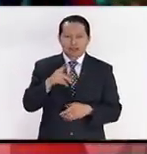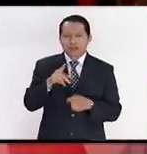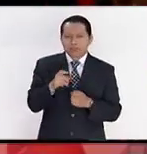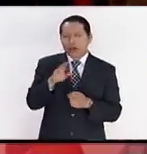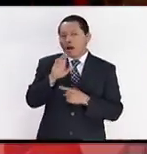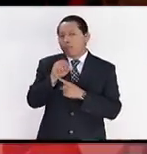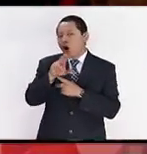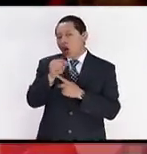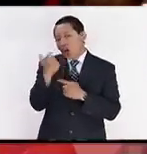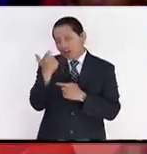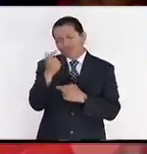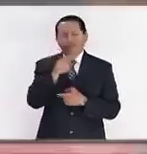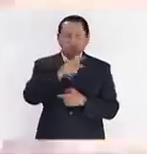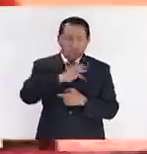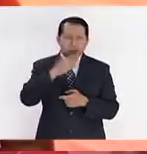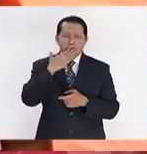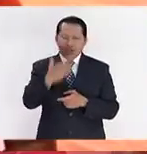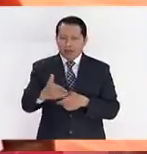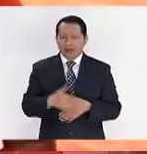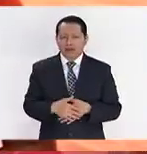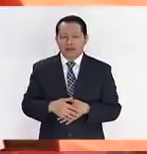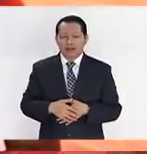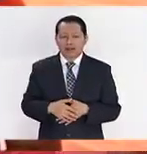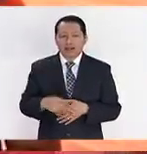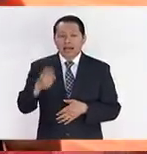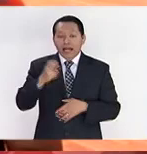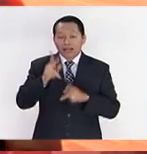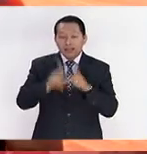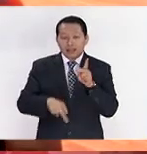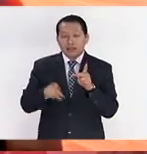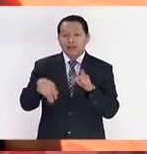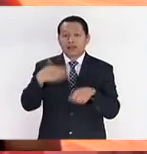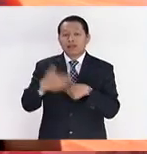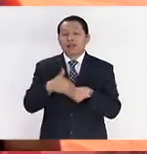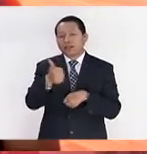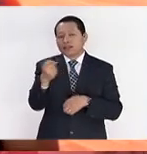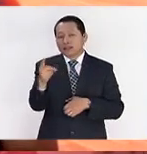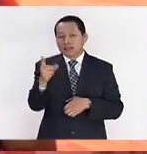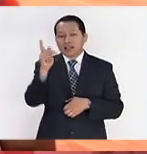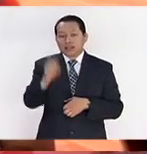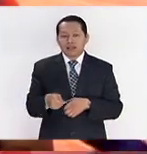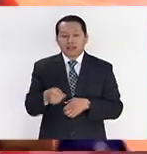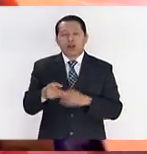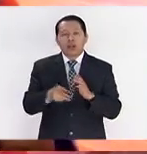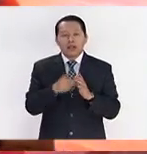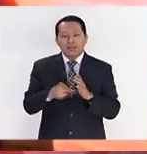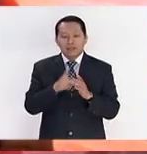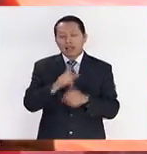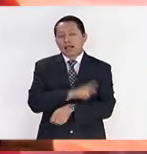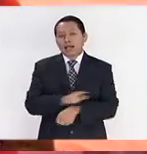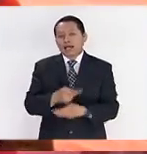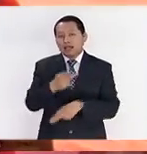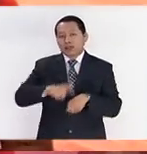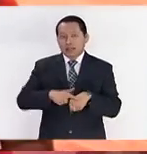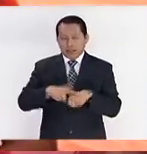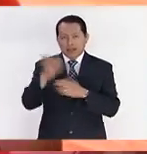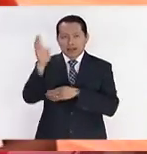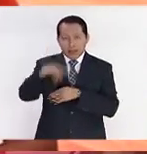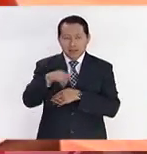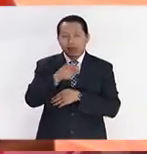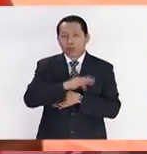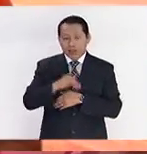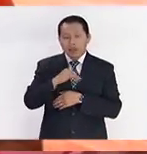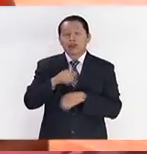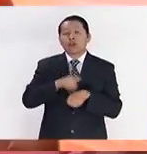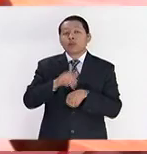bono, todo está bien. Y después de este receso, será el próximo 6 de diciembre cuando reanude la Liga Nacional de Baloncesto con la jornada